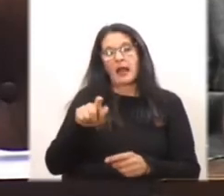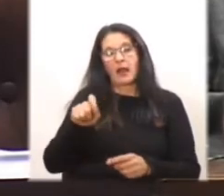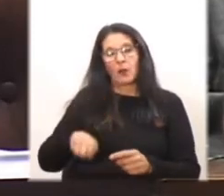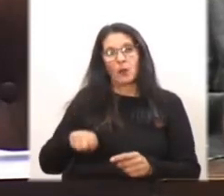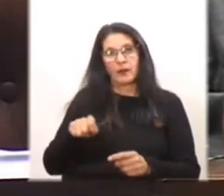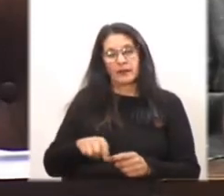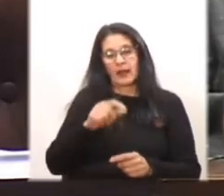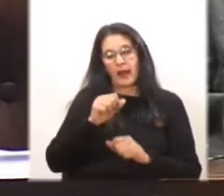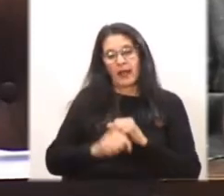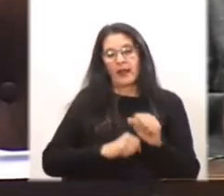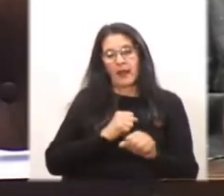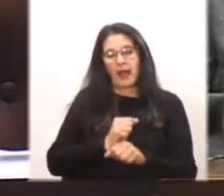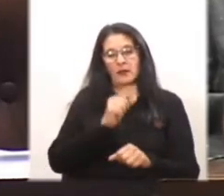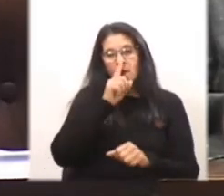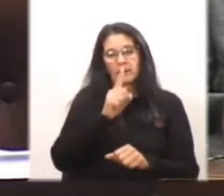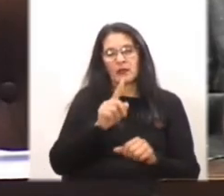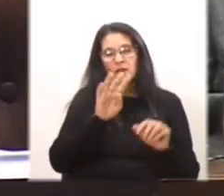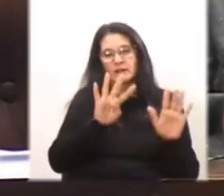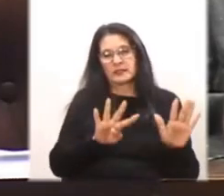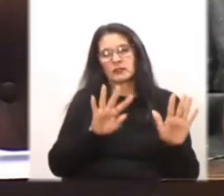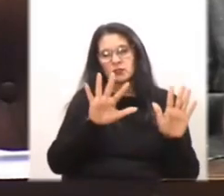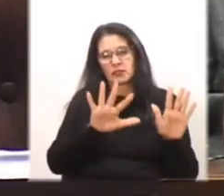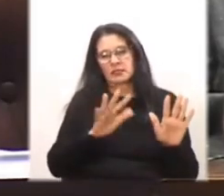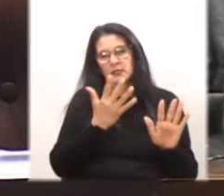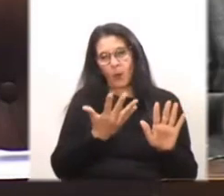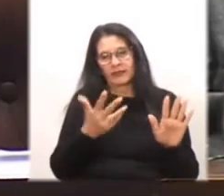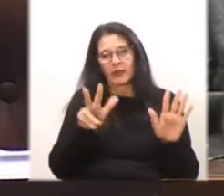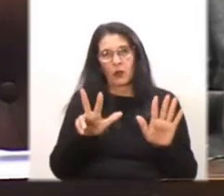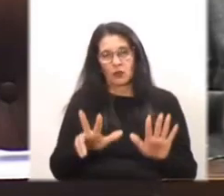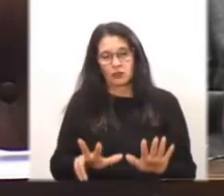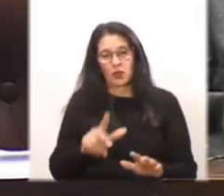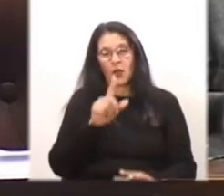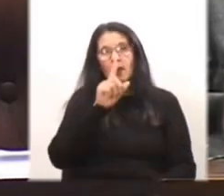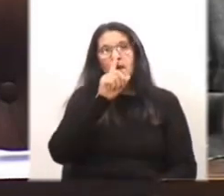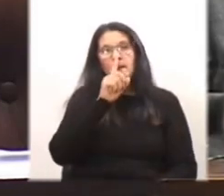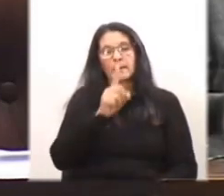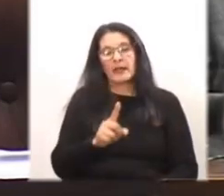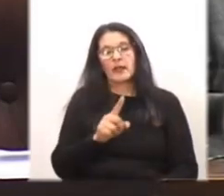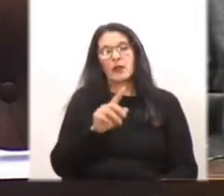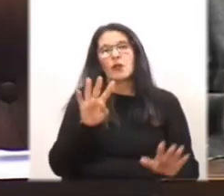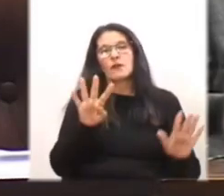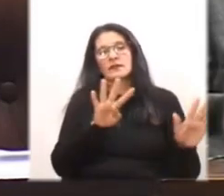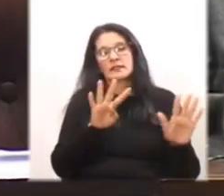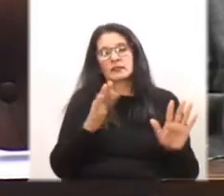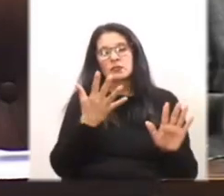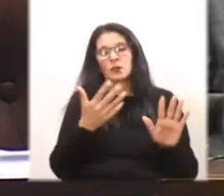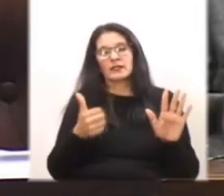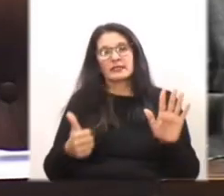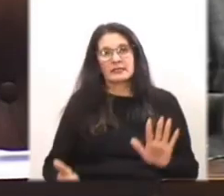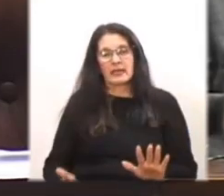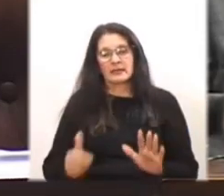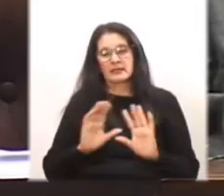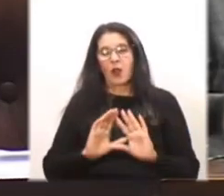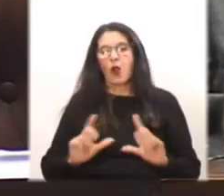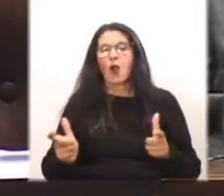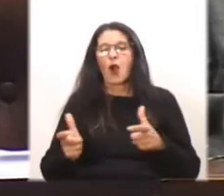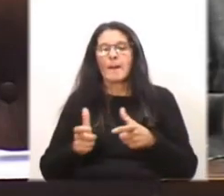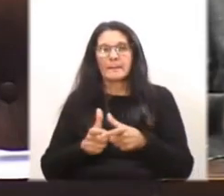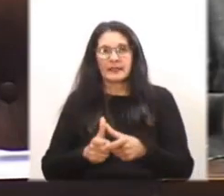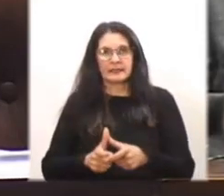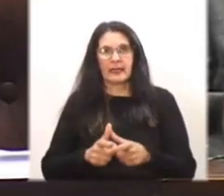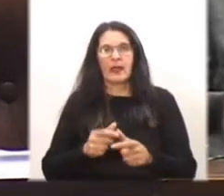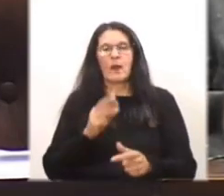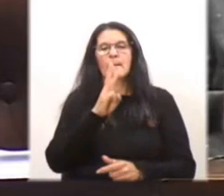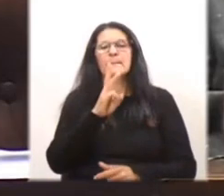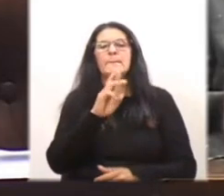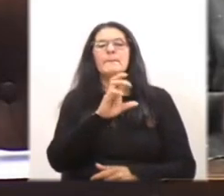año 1958. Y en el año 1956 se crea el Comité Popular Pro Represa